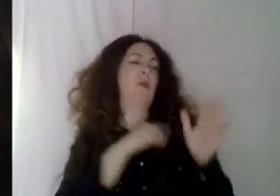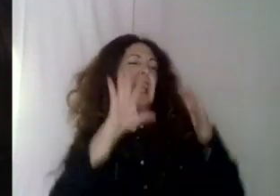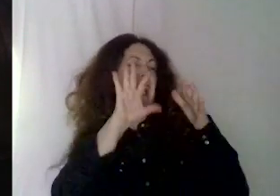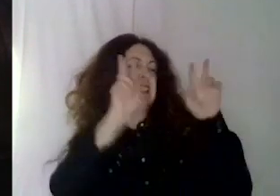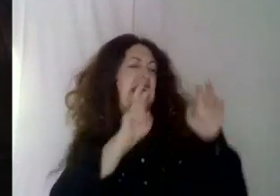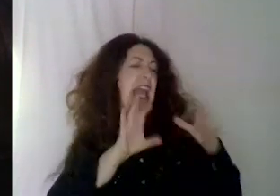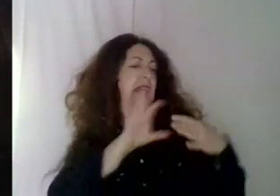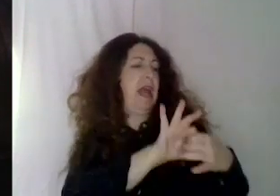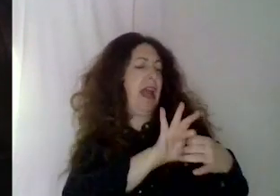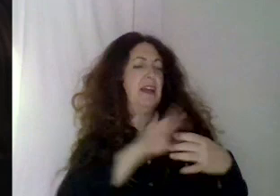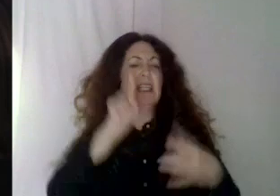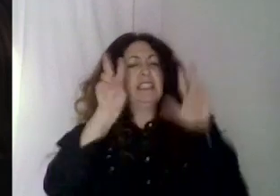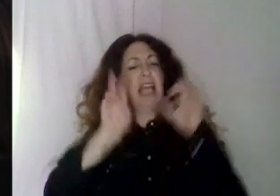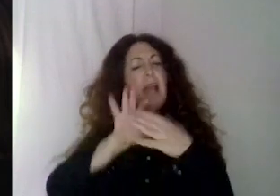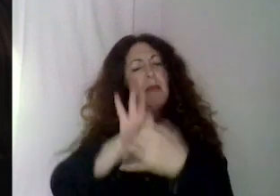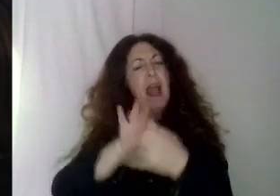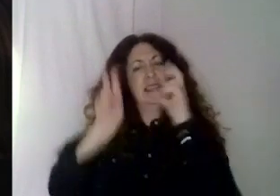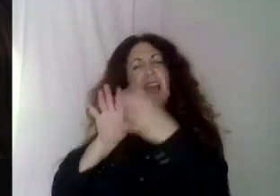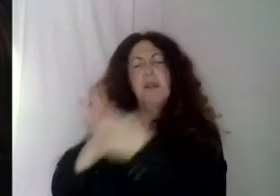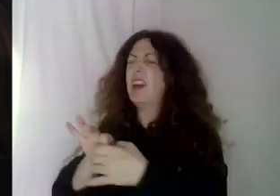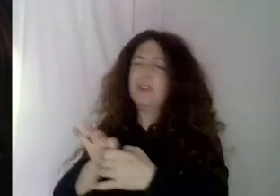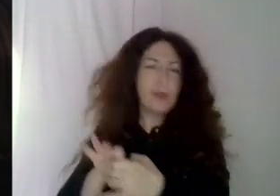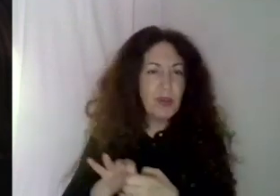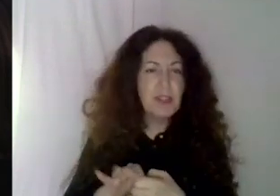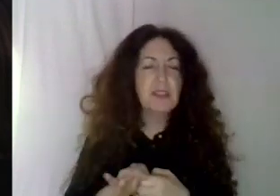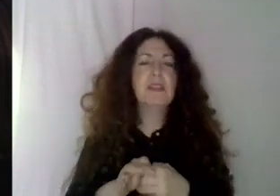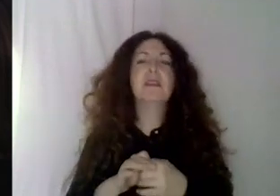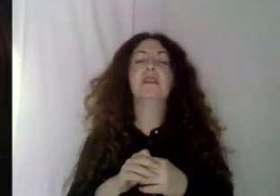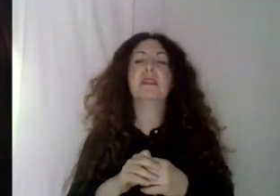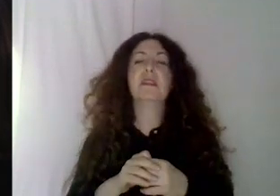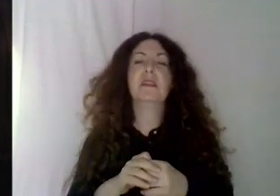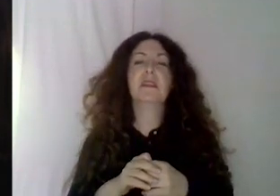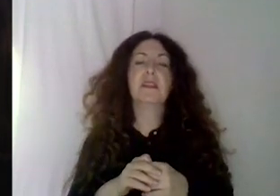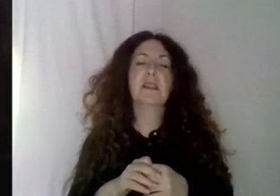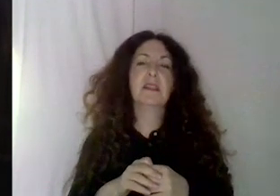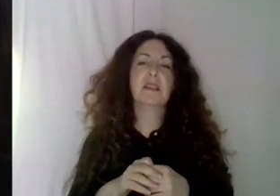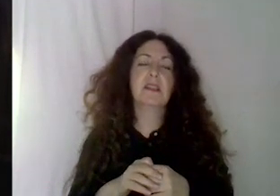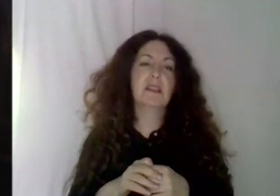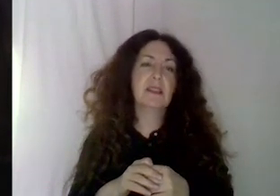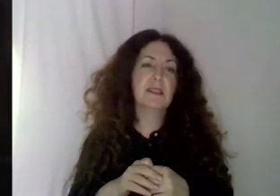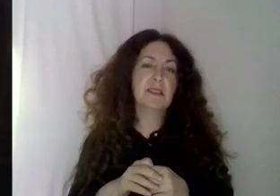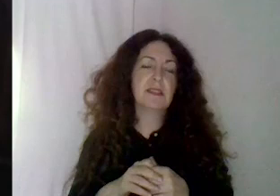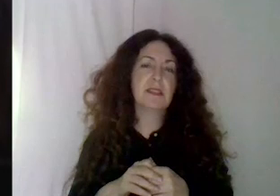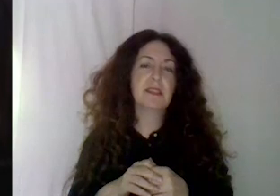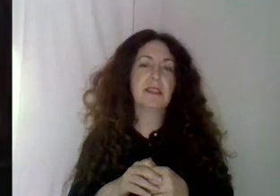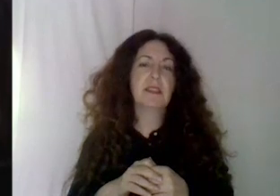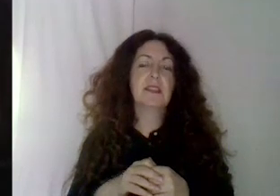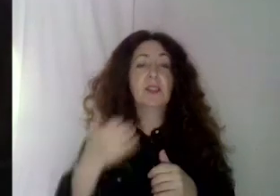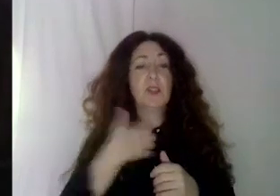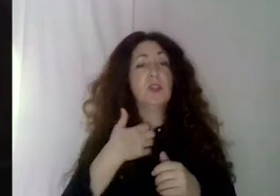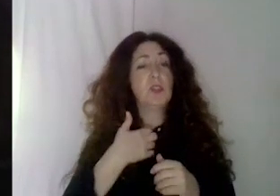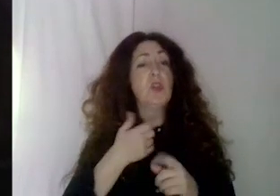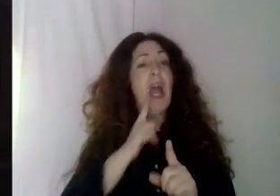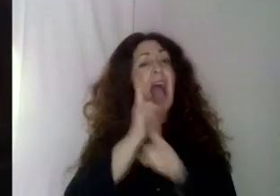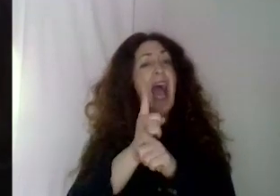Yo saco Freud, yo soy antifreudiano, pero es igual. Es decir, yo saco Freud como un ejercicio retórico, tú a Lacan como un